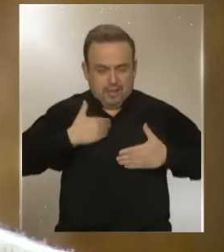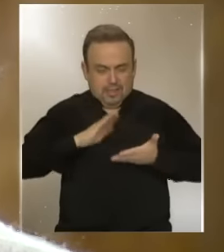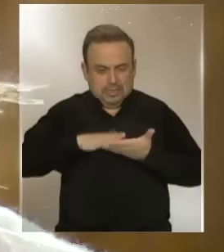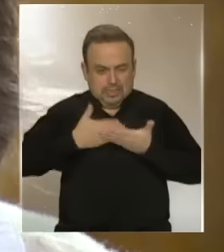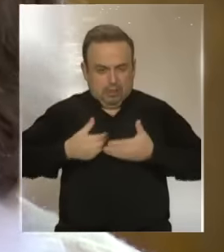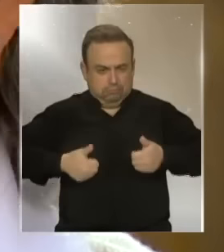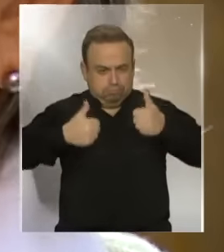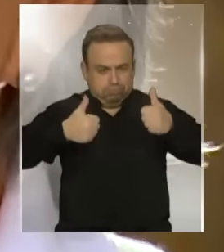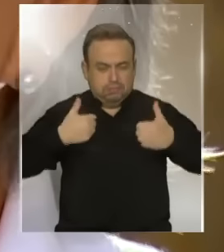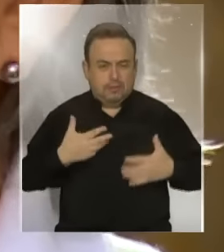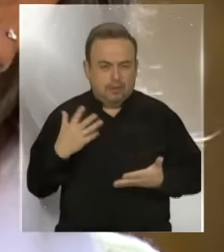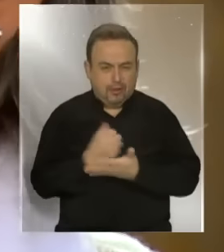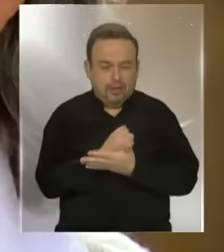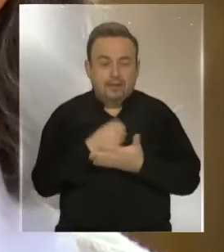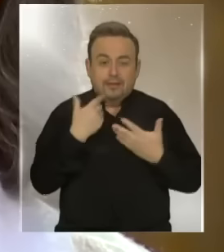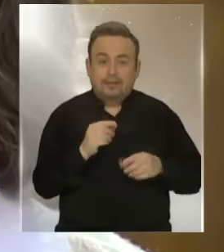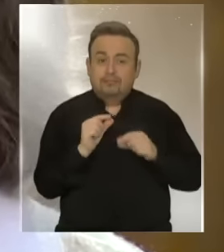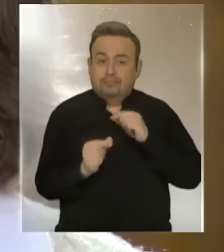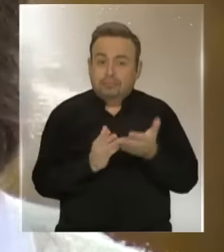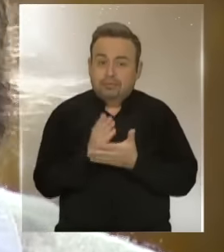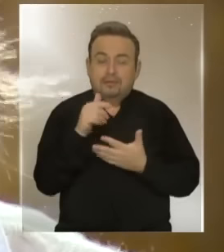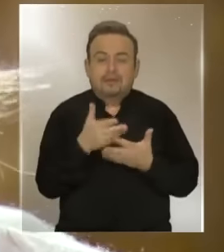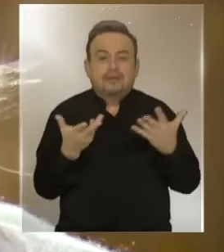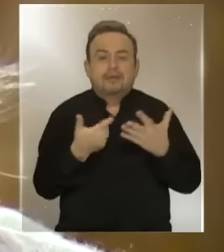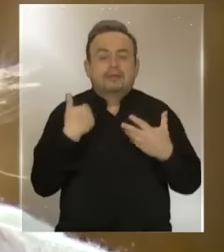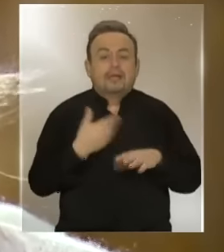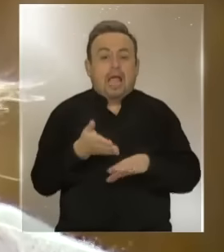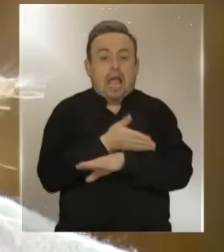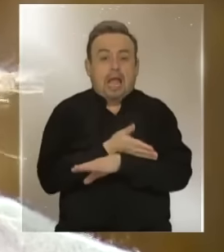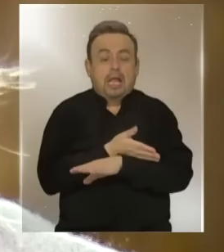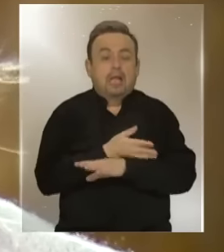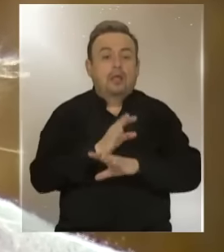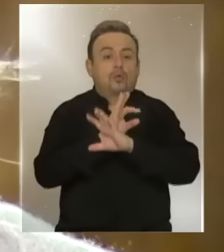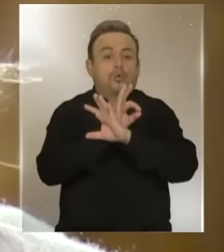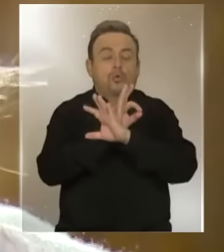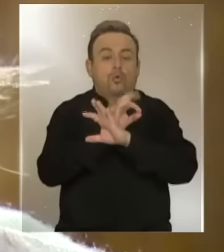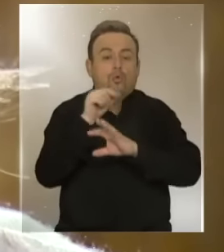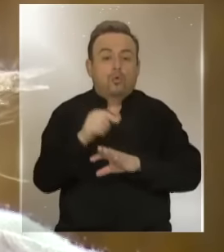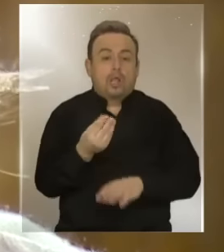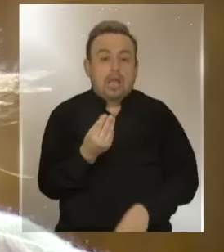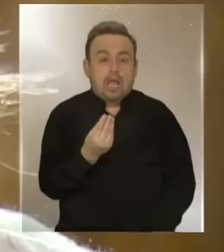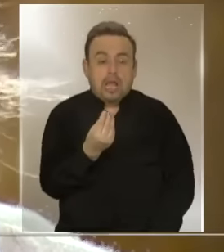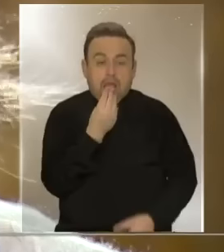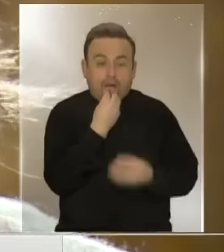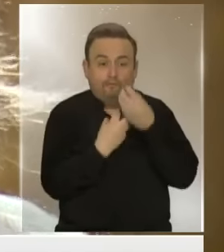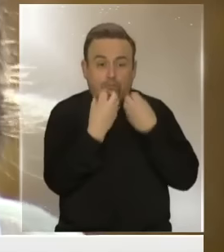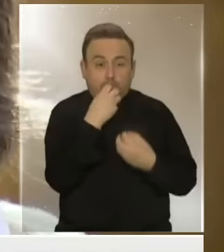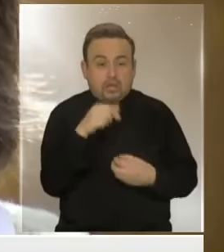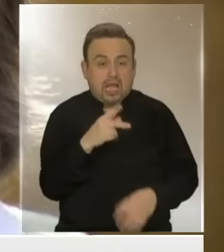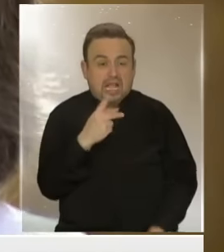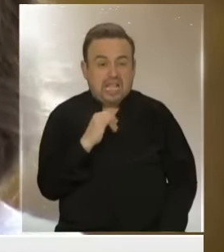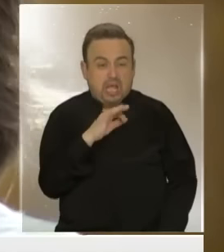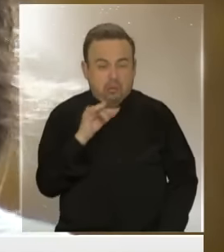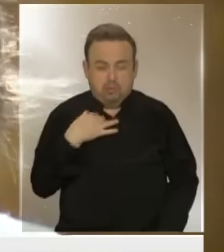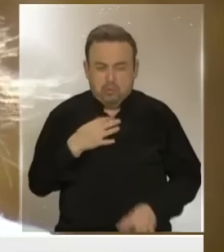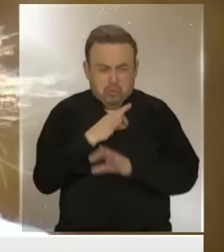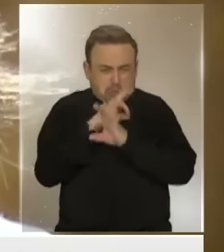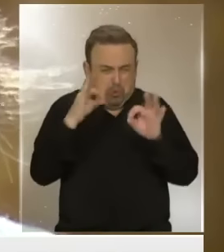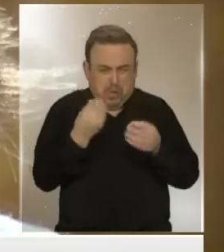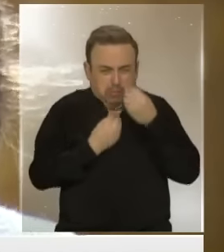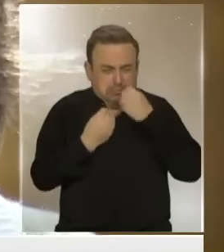salud. Empecemos por el hecho de que yo antes nunca consumía kiwi. Era una fruta que no estaba